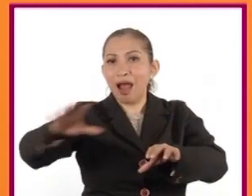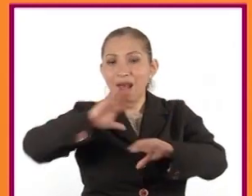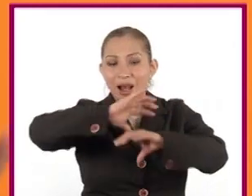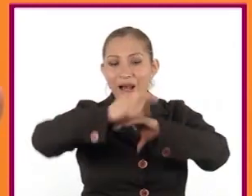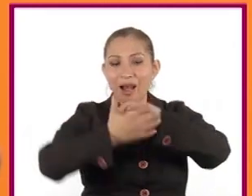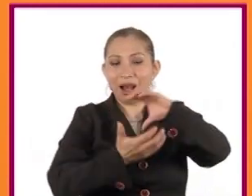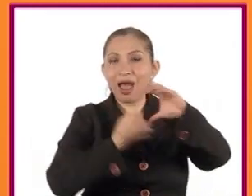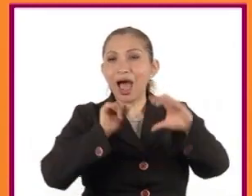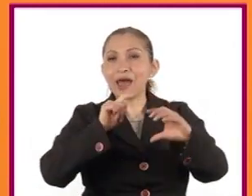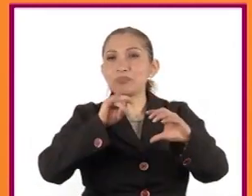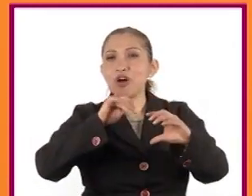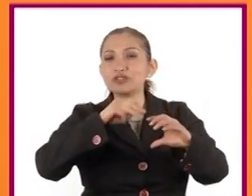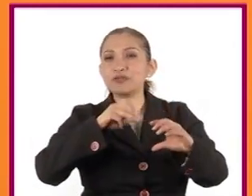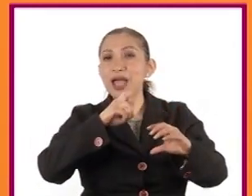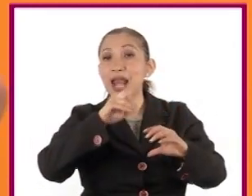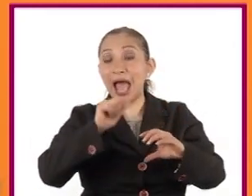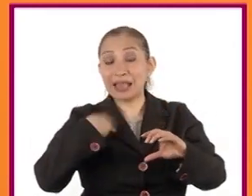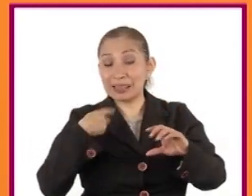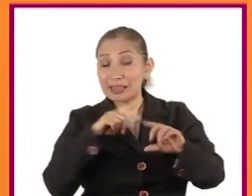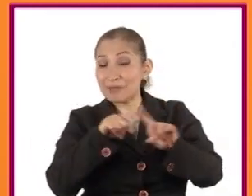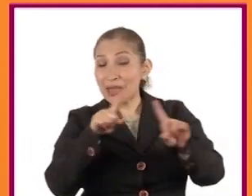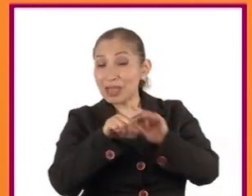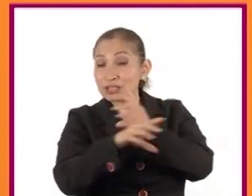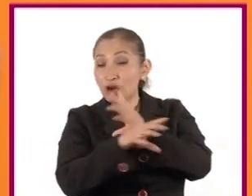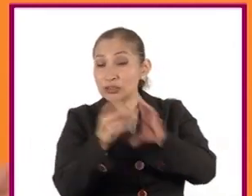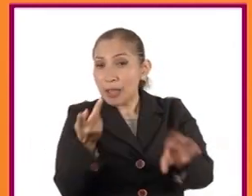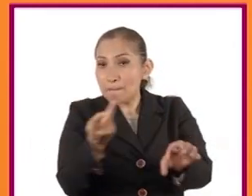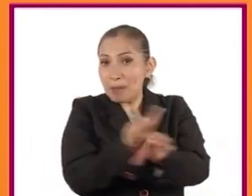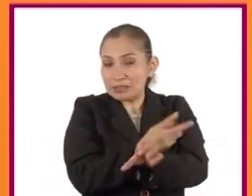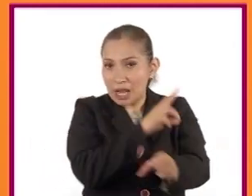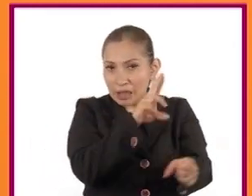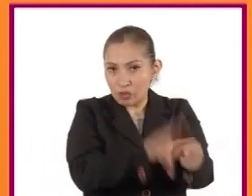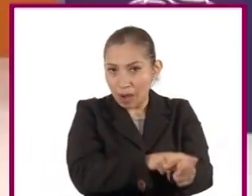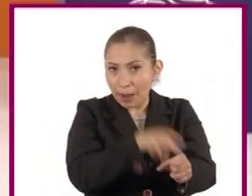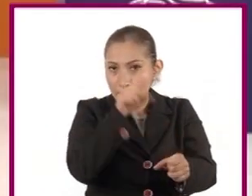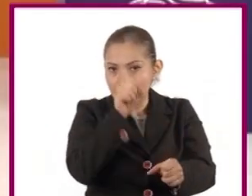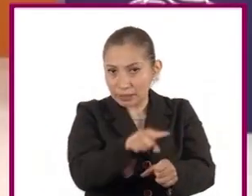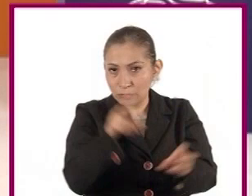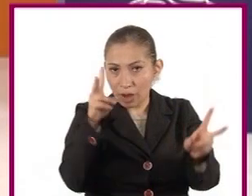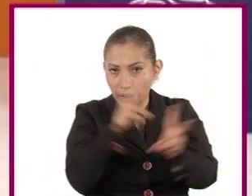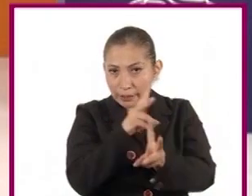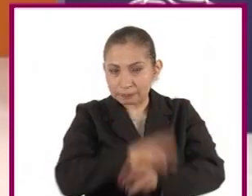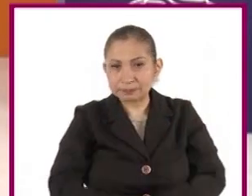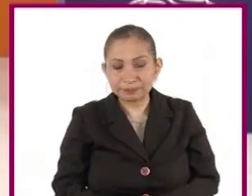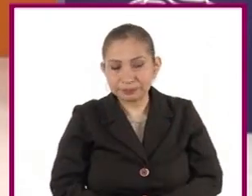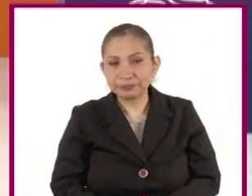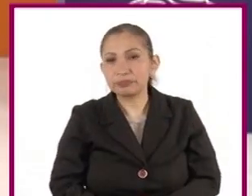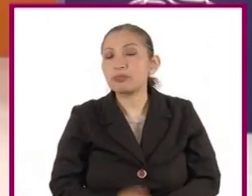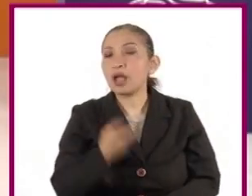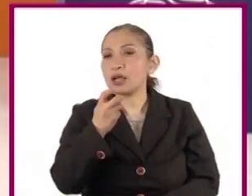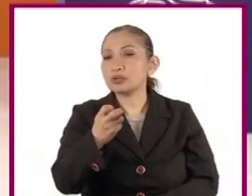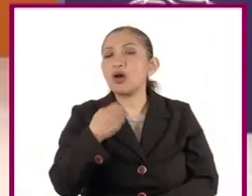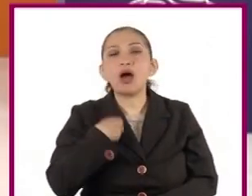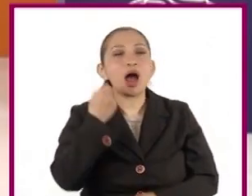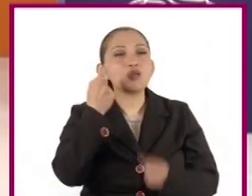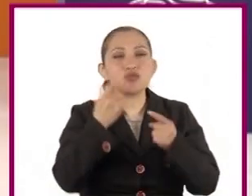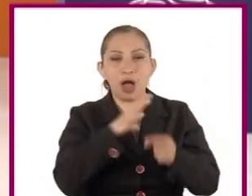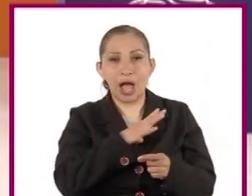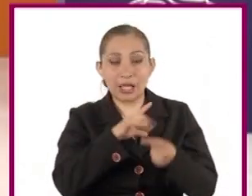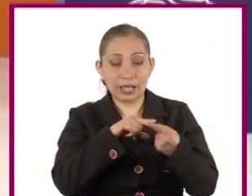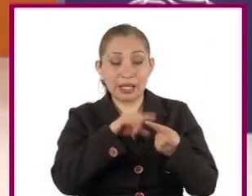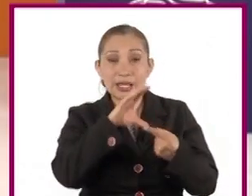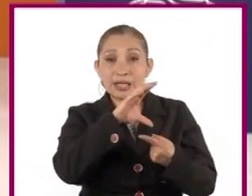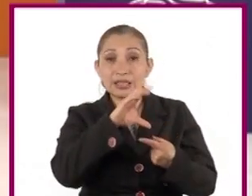atmósfera y los diversos fenómenos meteorológicos que resultan de ello. Así es, entre ellos tenemos